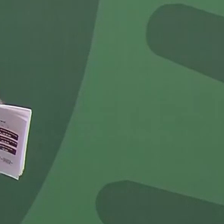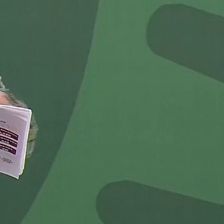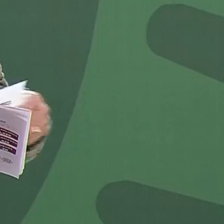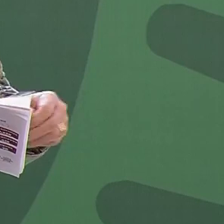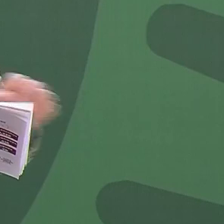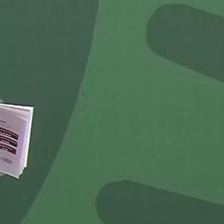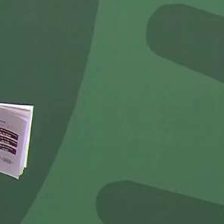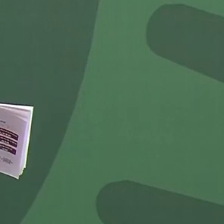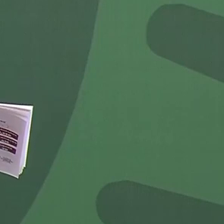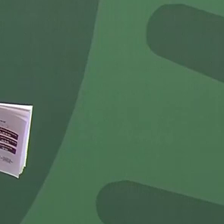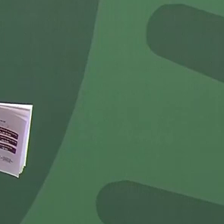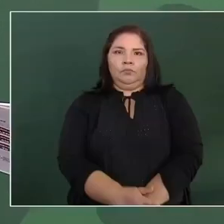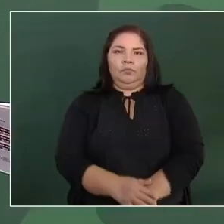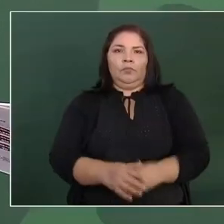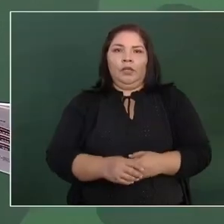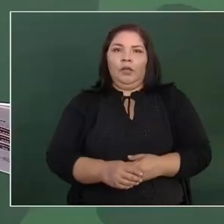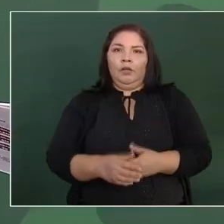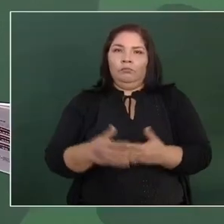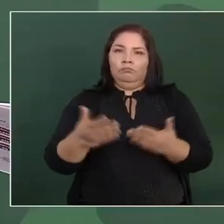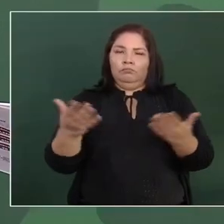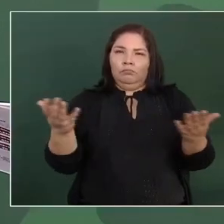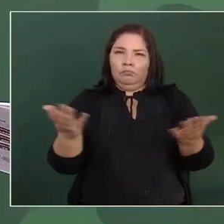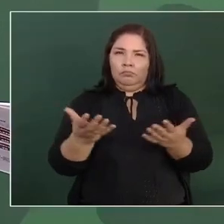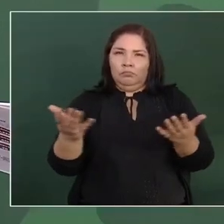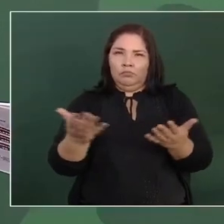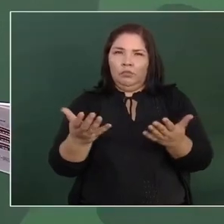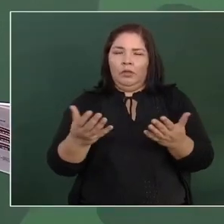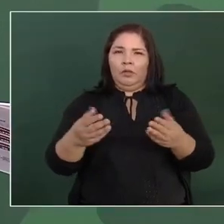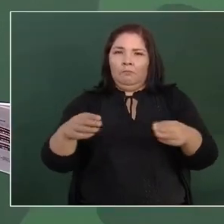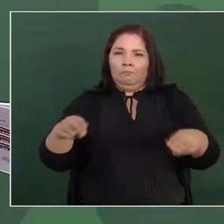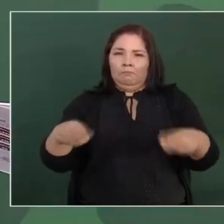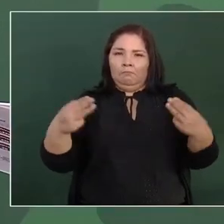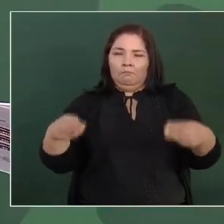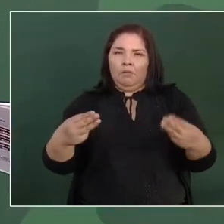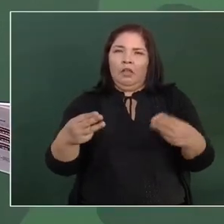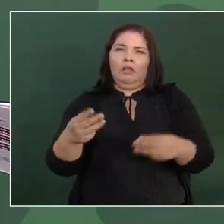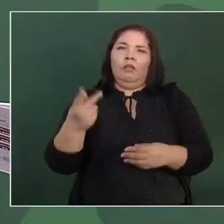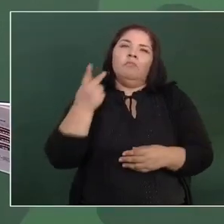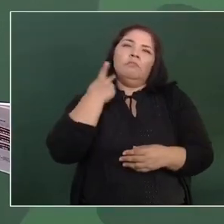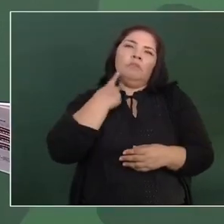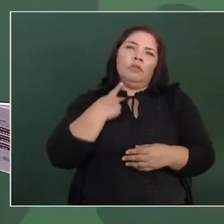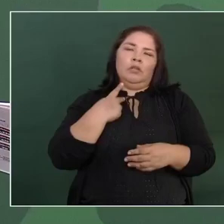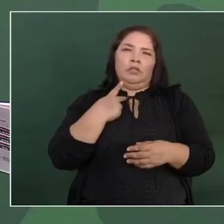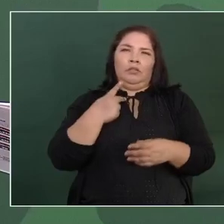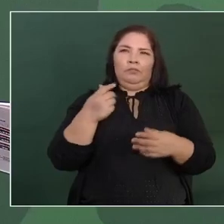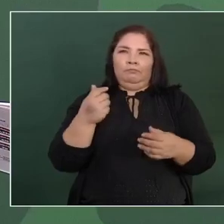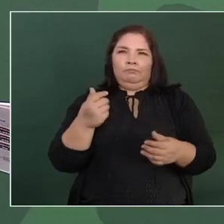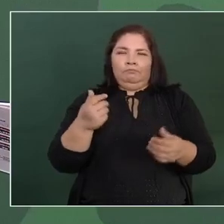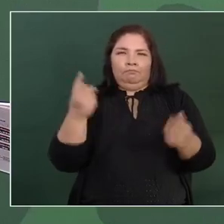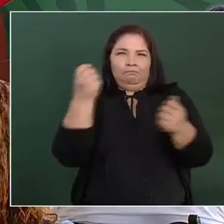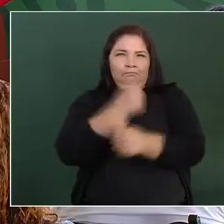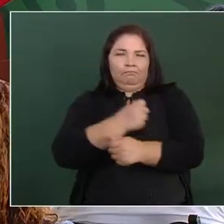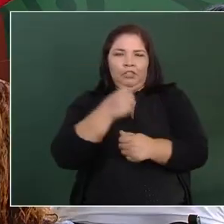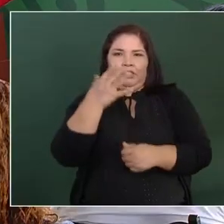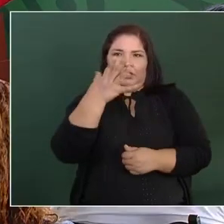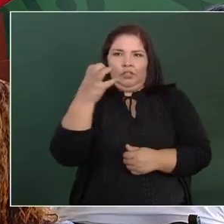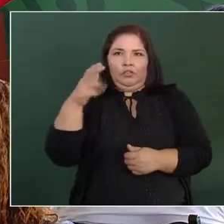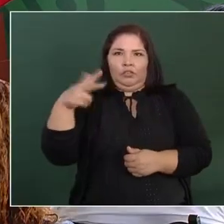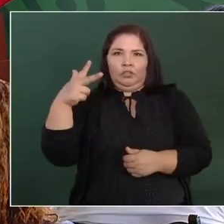964,421,000,000 pesos. En las operaciones de combate al mercado ilícito de combustible, también en noviembre fueron